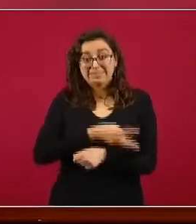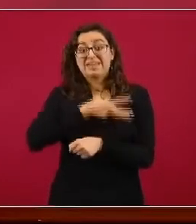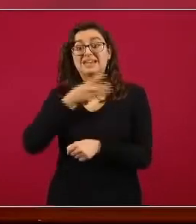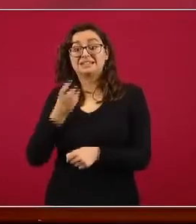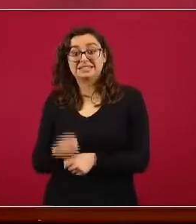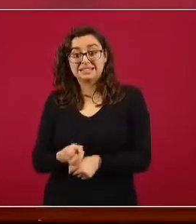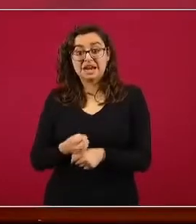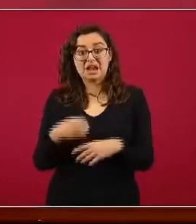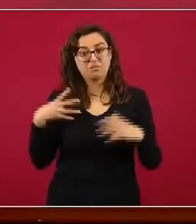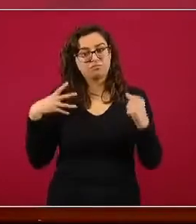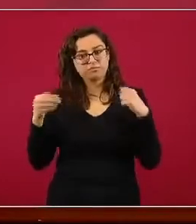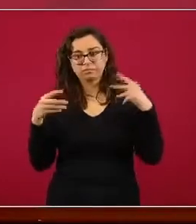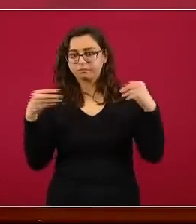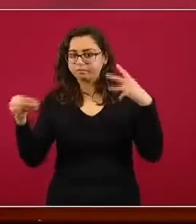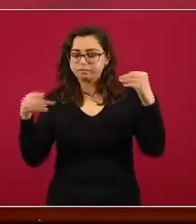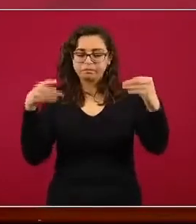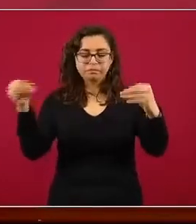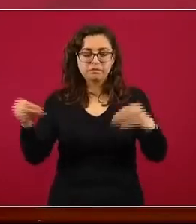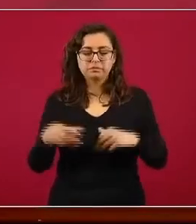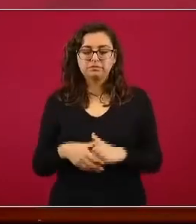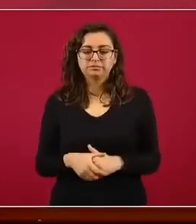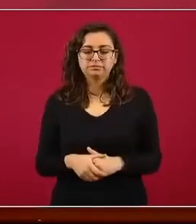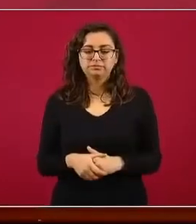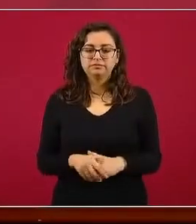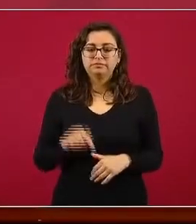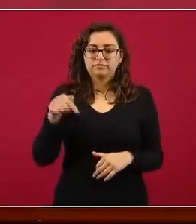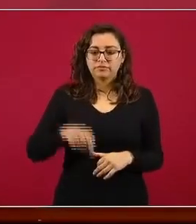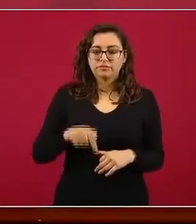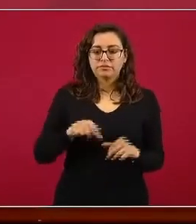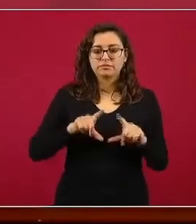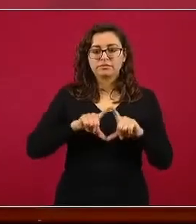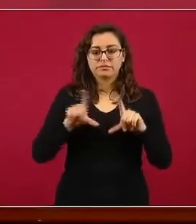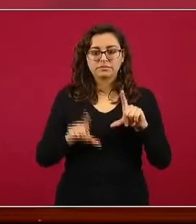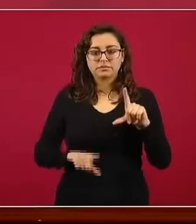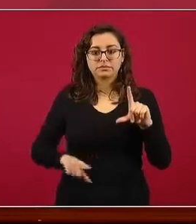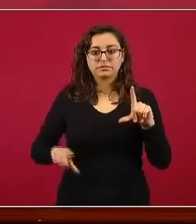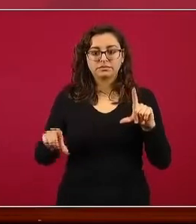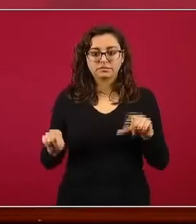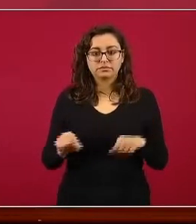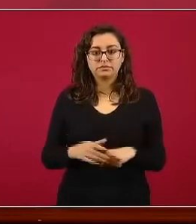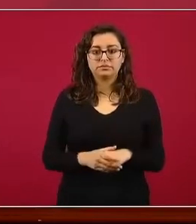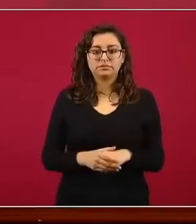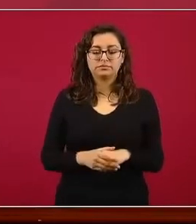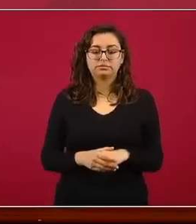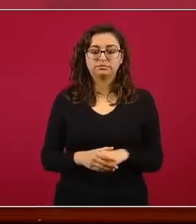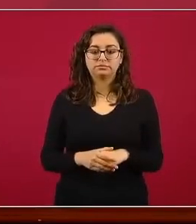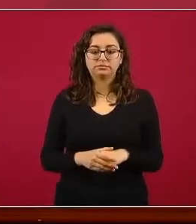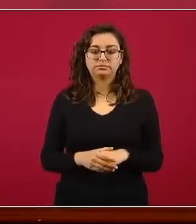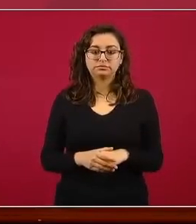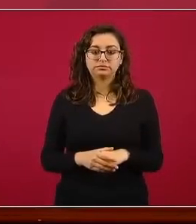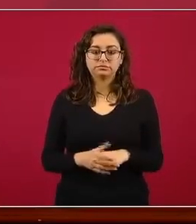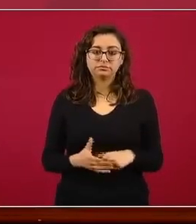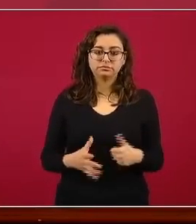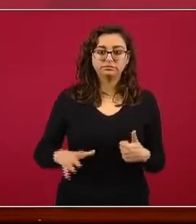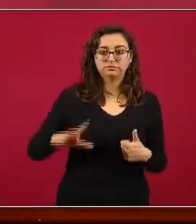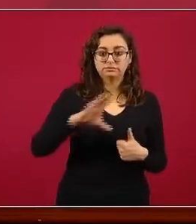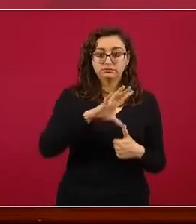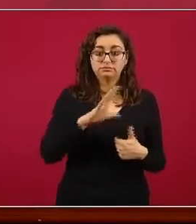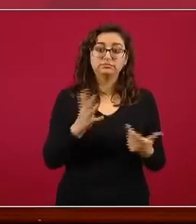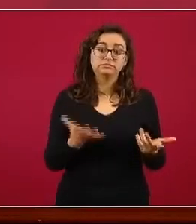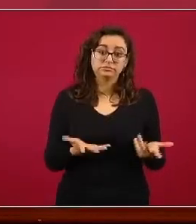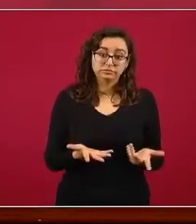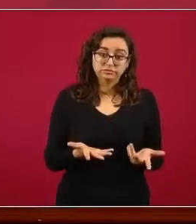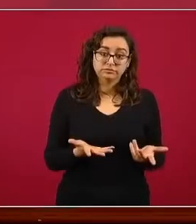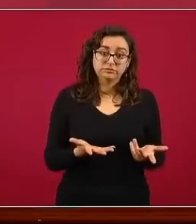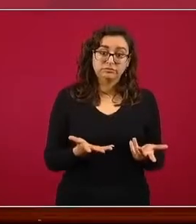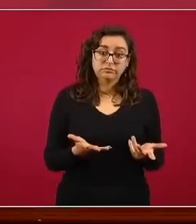fases, terceras oleadas. En caso de México, que está en el hemisferio norte, es esperable